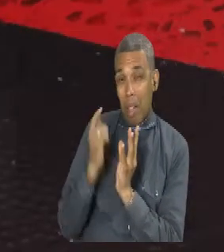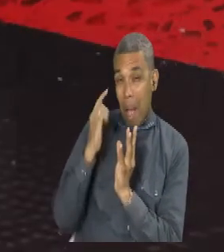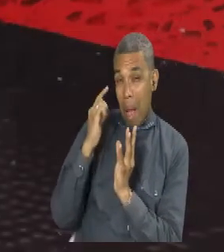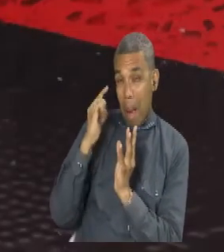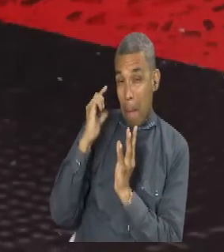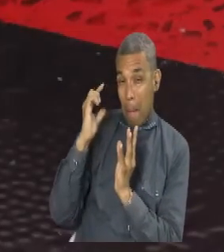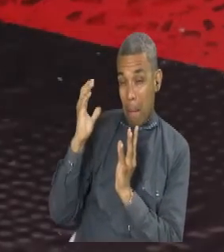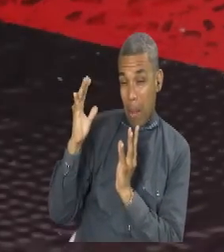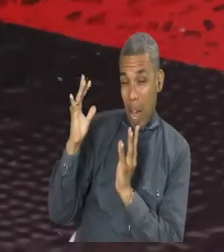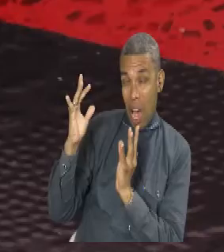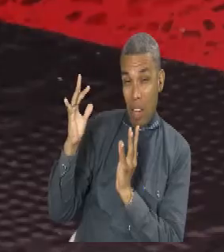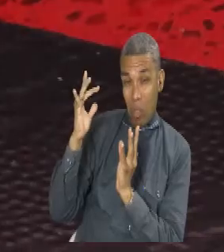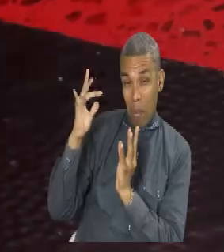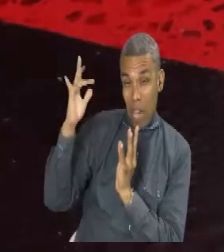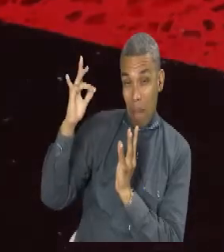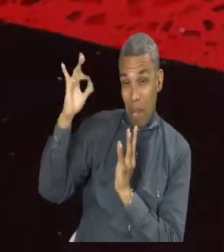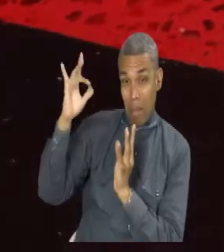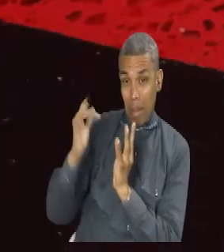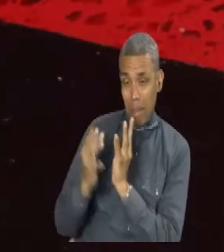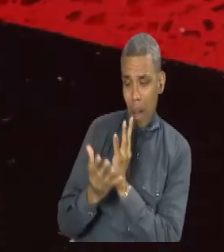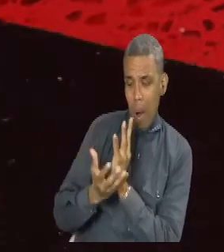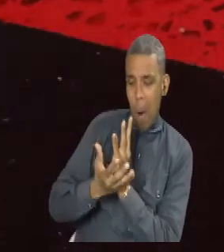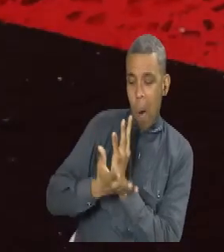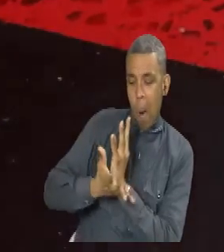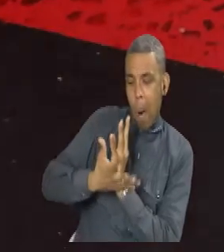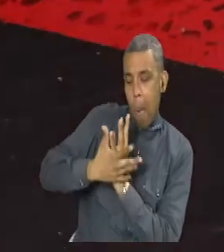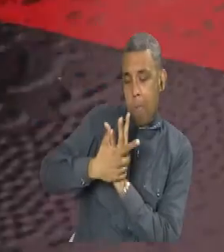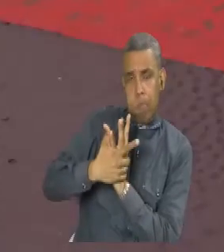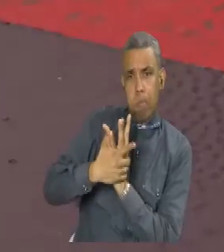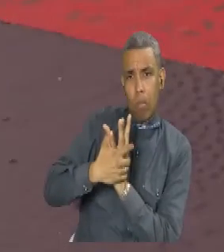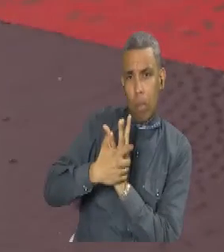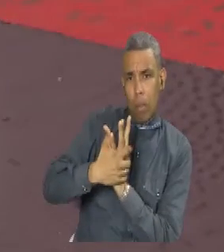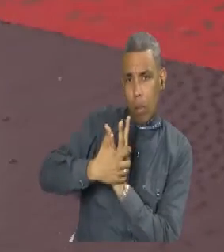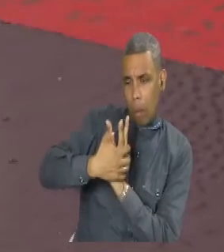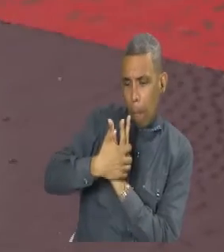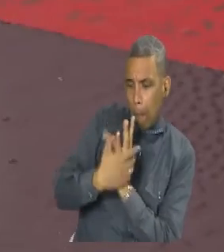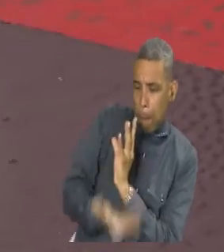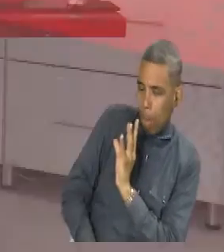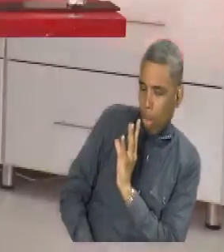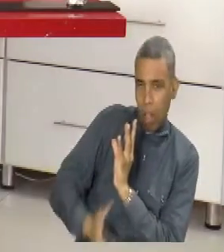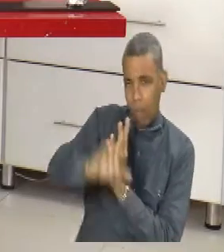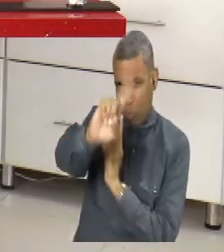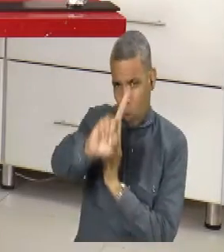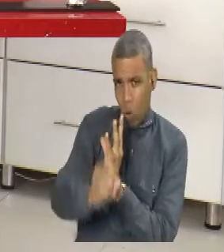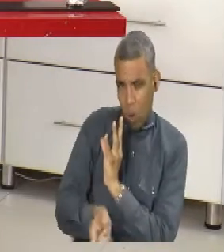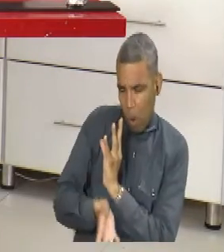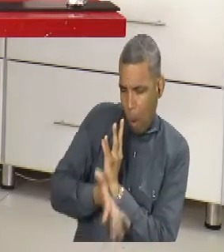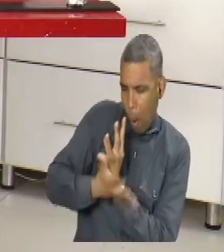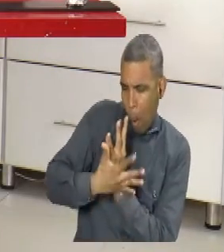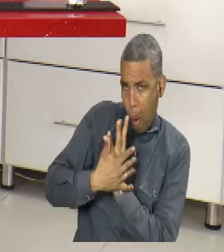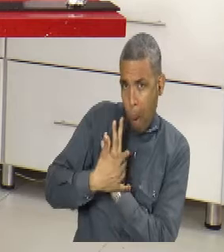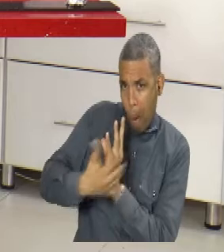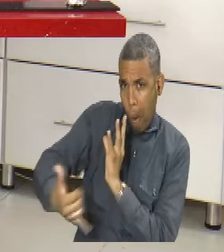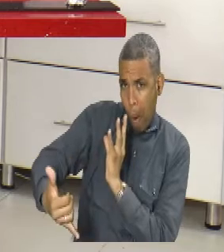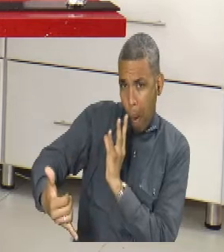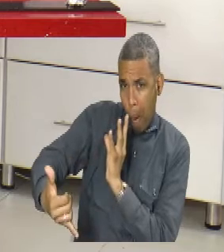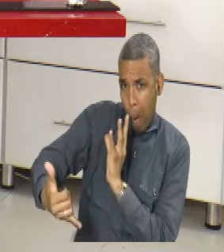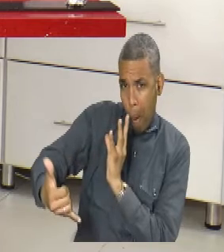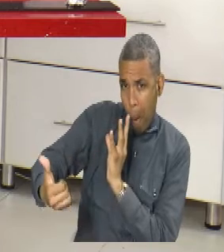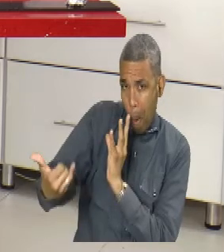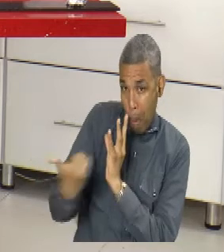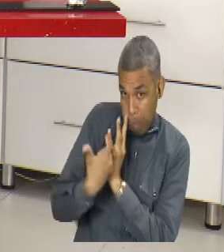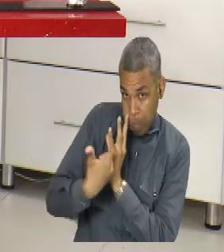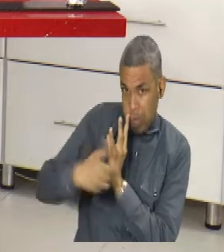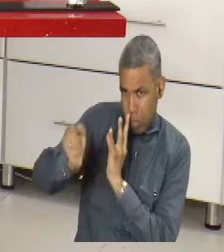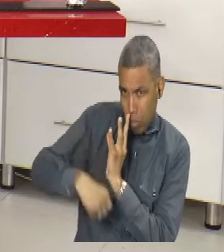más la calor y va a tener una cocción prolongada. Entonces, después de que salgan de su cocción,